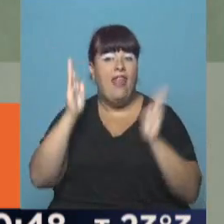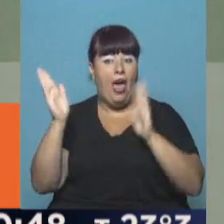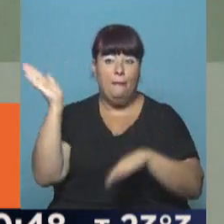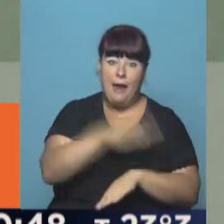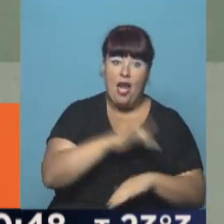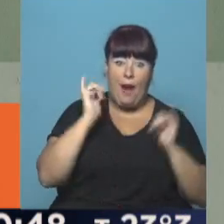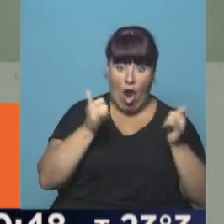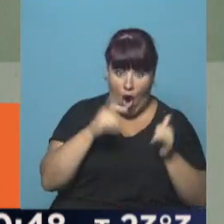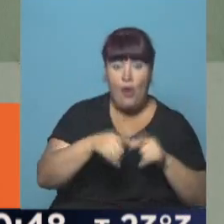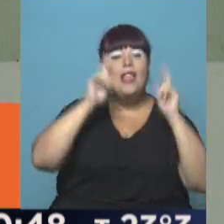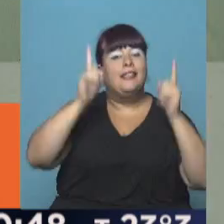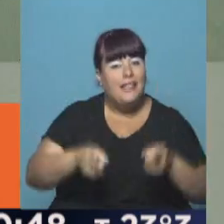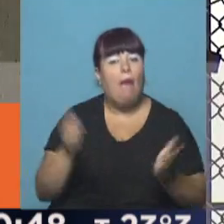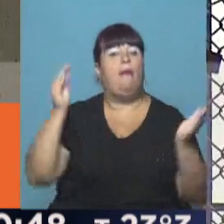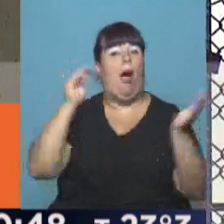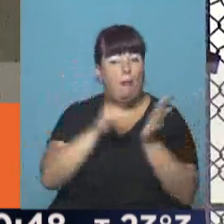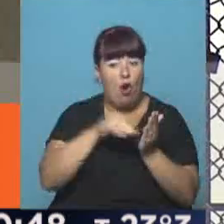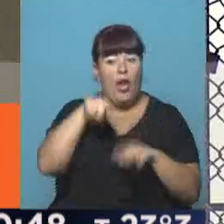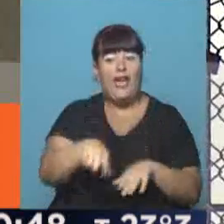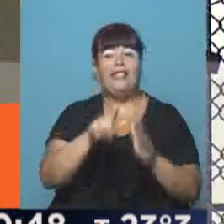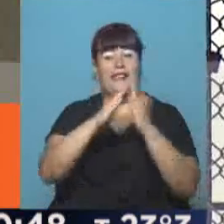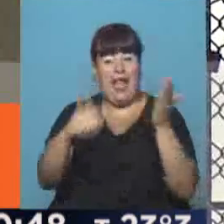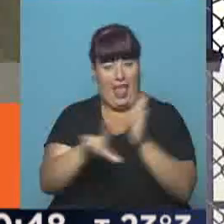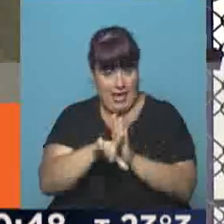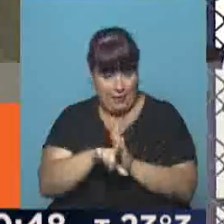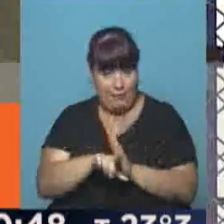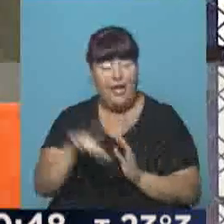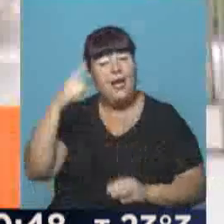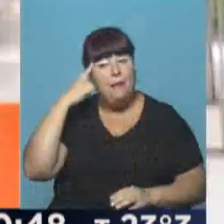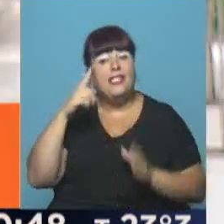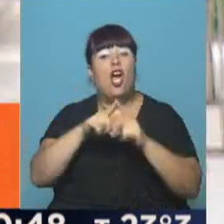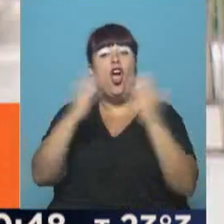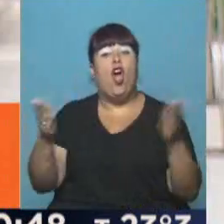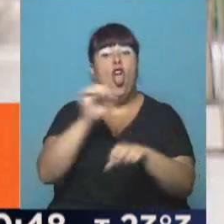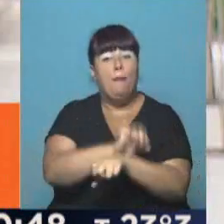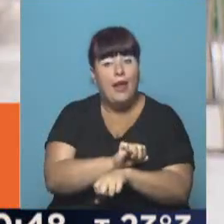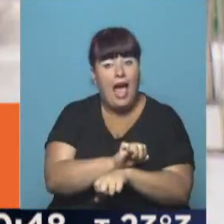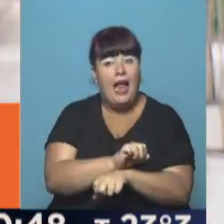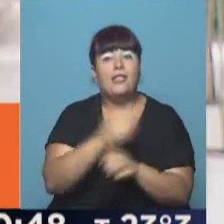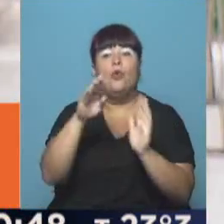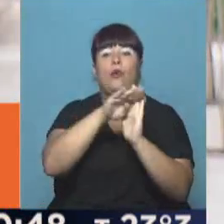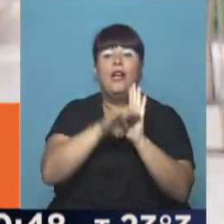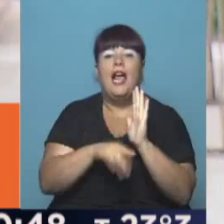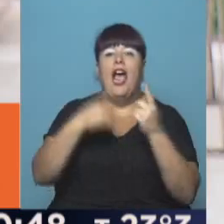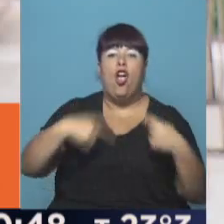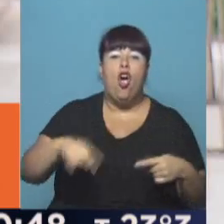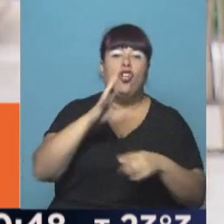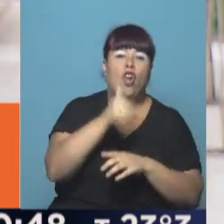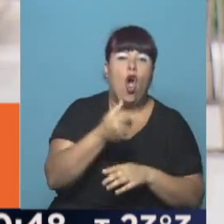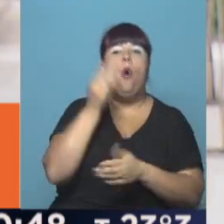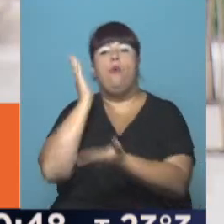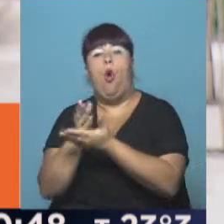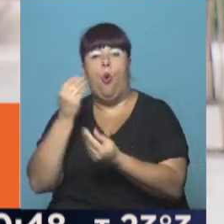los menores también será contemplado en esta iniciativa. Pensemos que el Código Penal es el catálogo de los delitos y de las